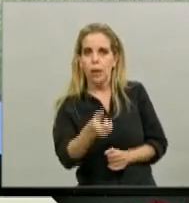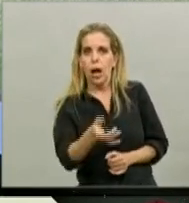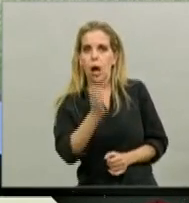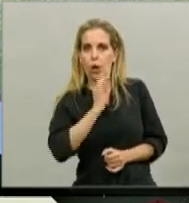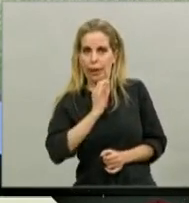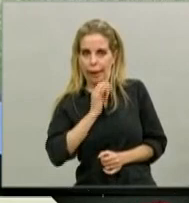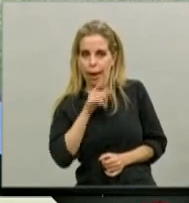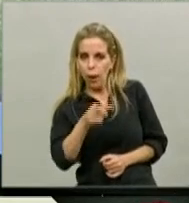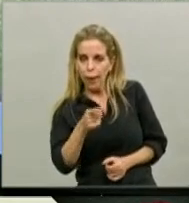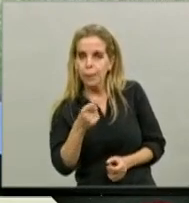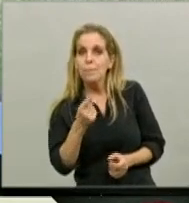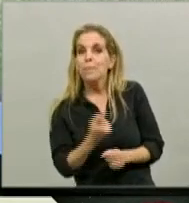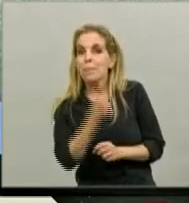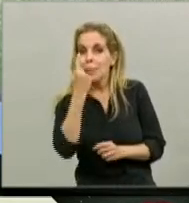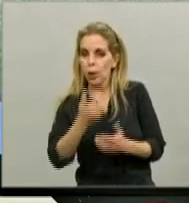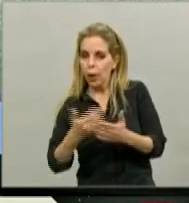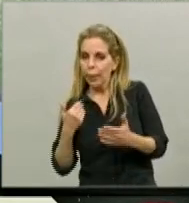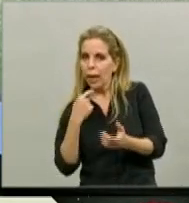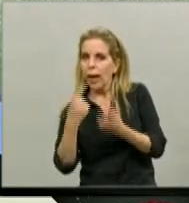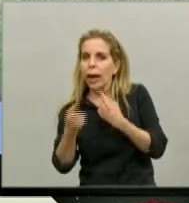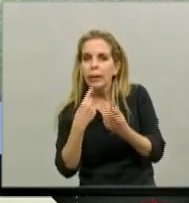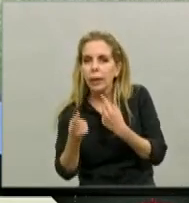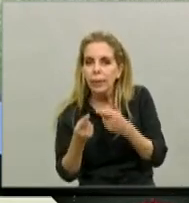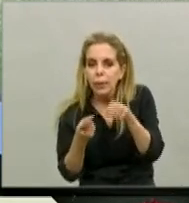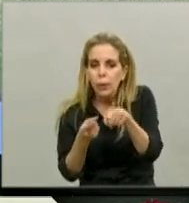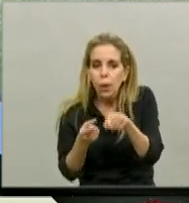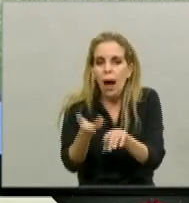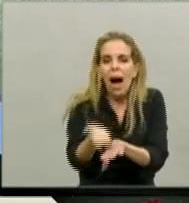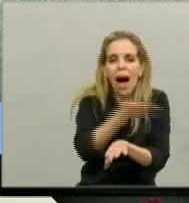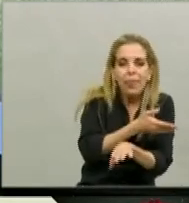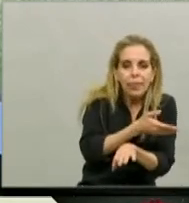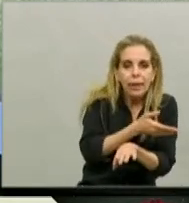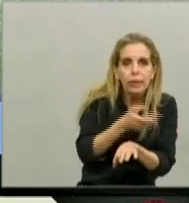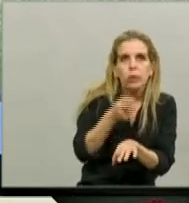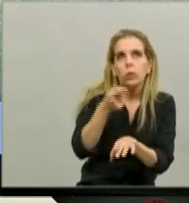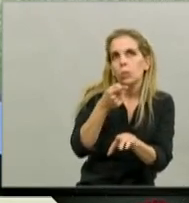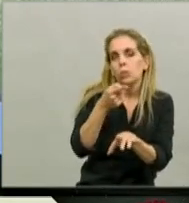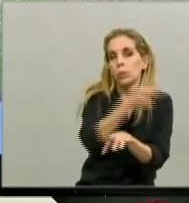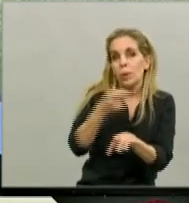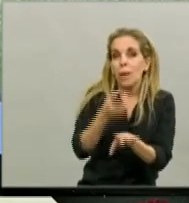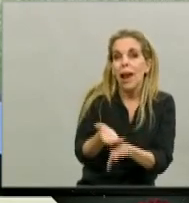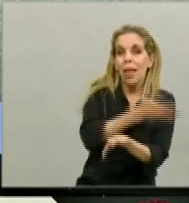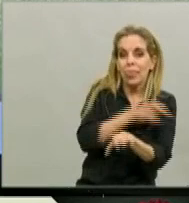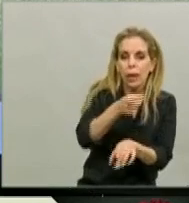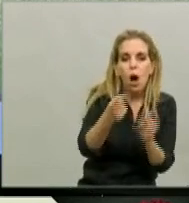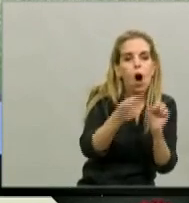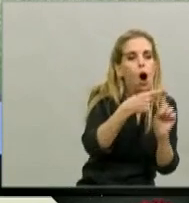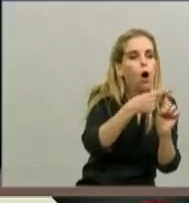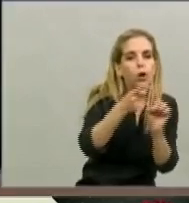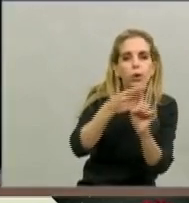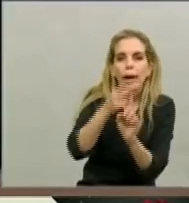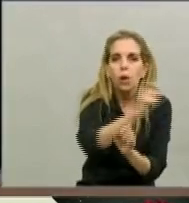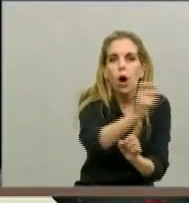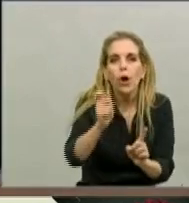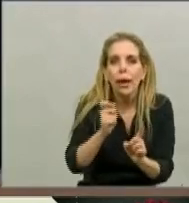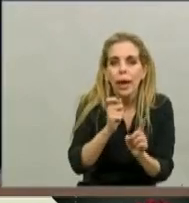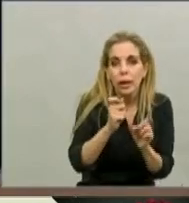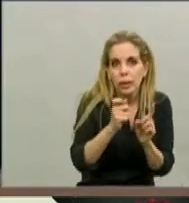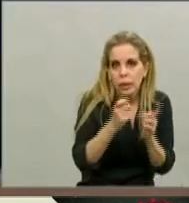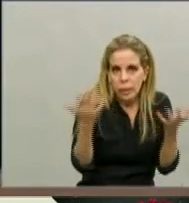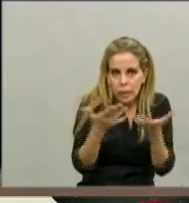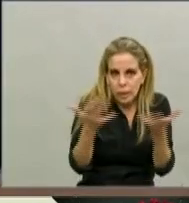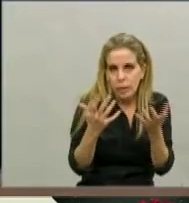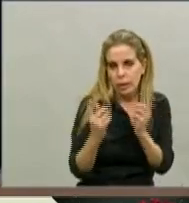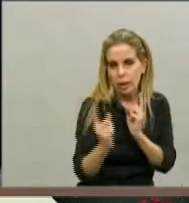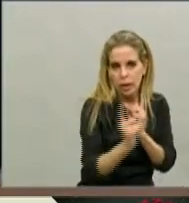entrevista epidemiológica para determinar con quiénes estuvieron en contacto estrecho los últimos 7 días. Contacto estrecho es haber estado a